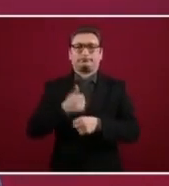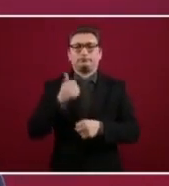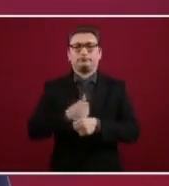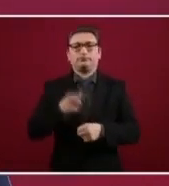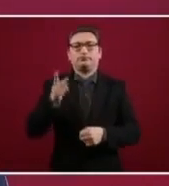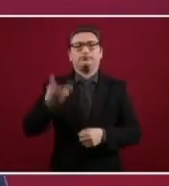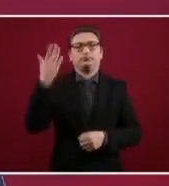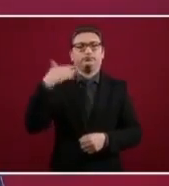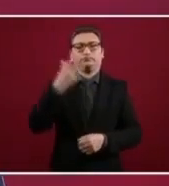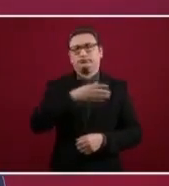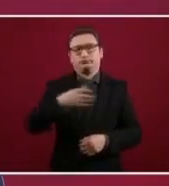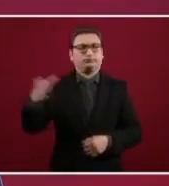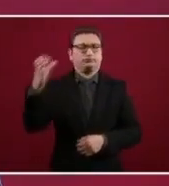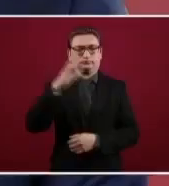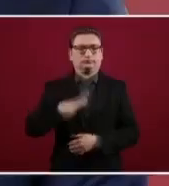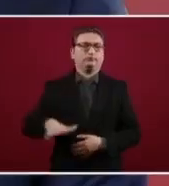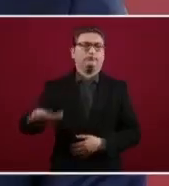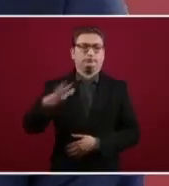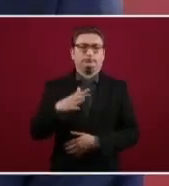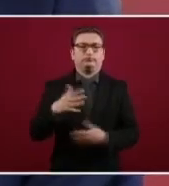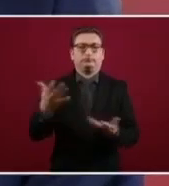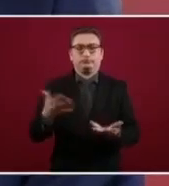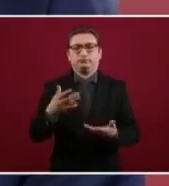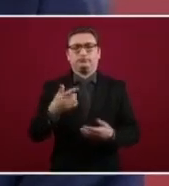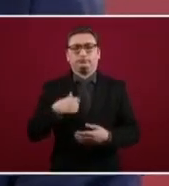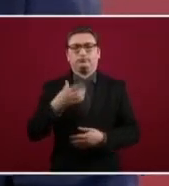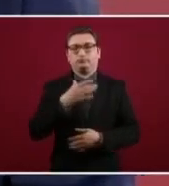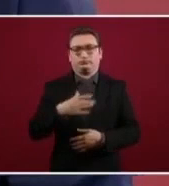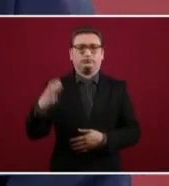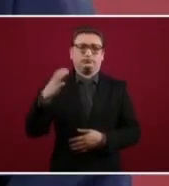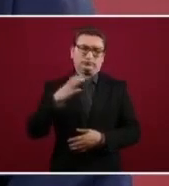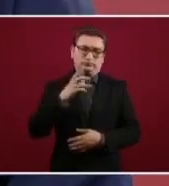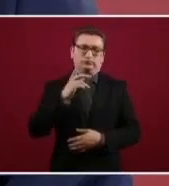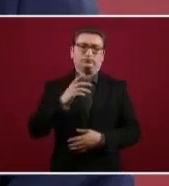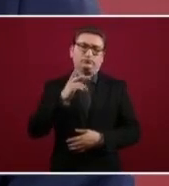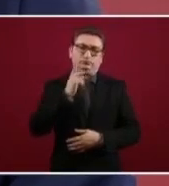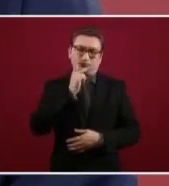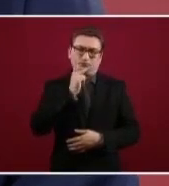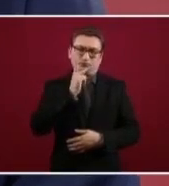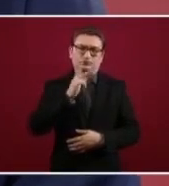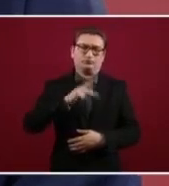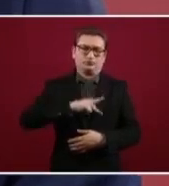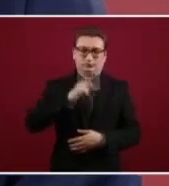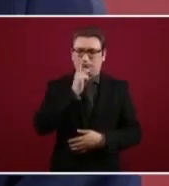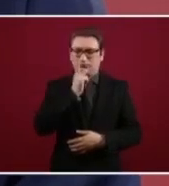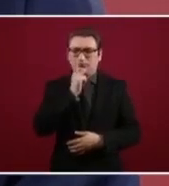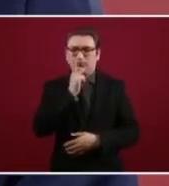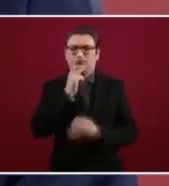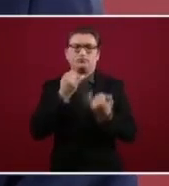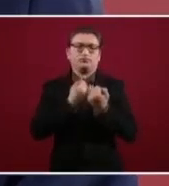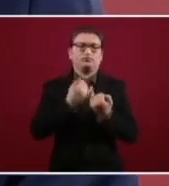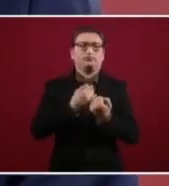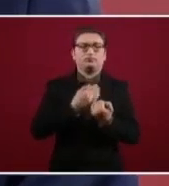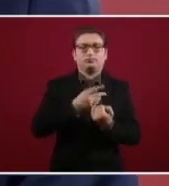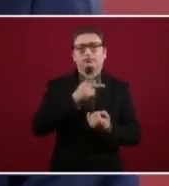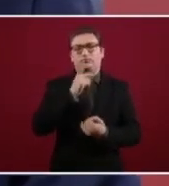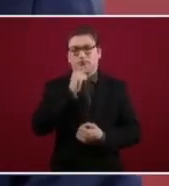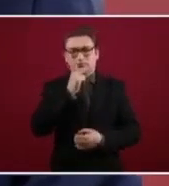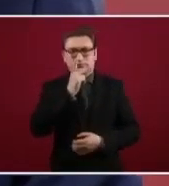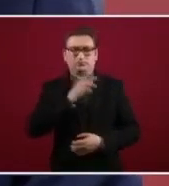era el campesino y abuelo paterno y mi abuelo materno de la